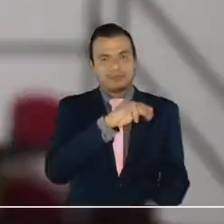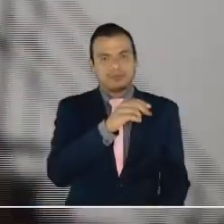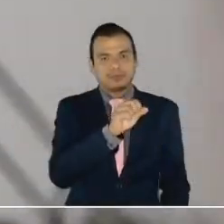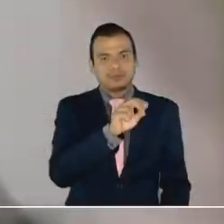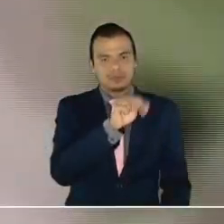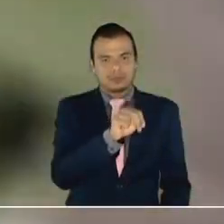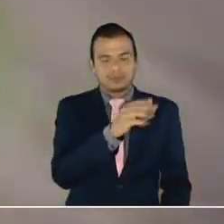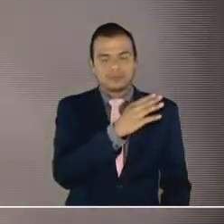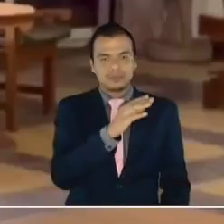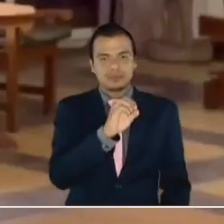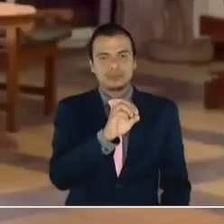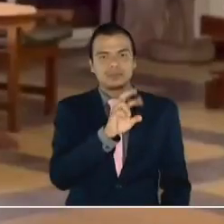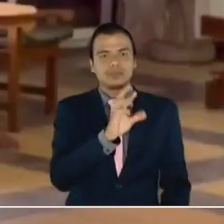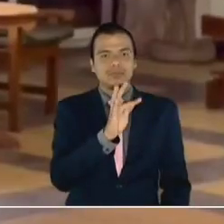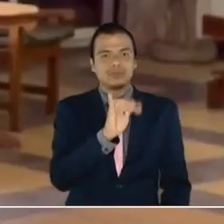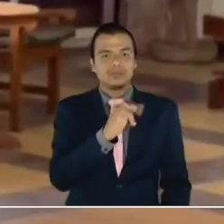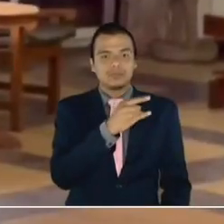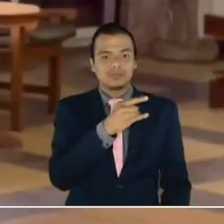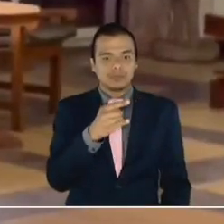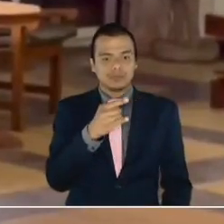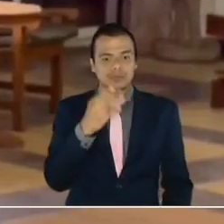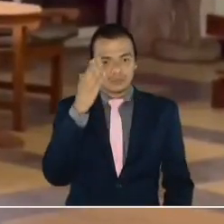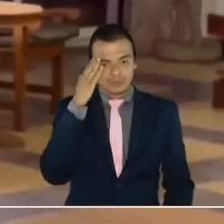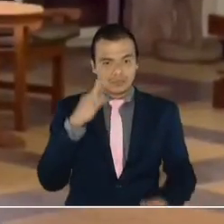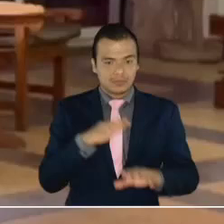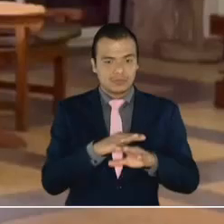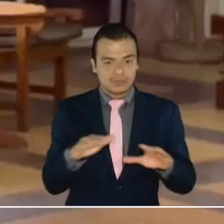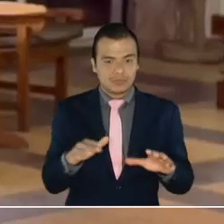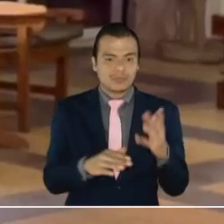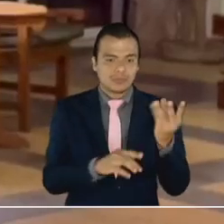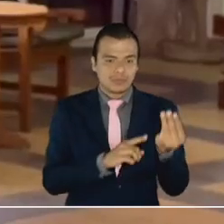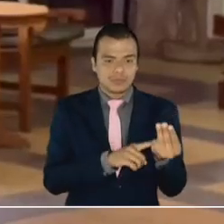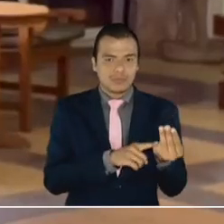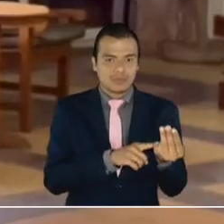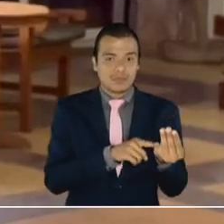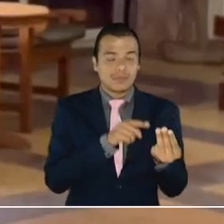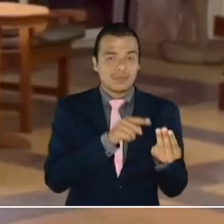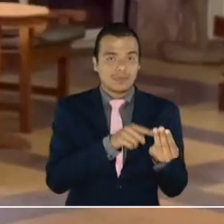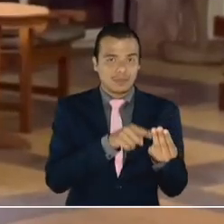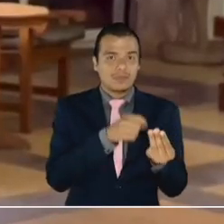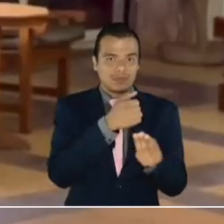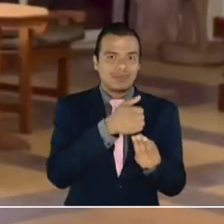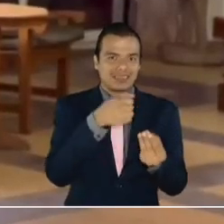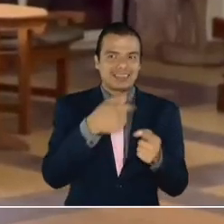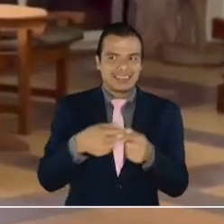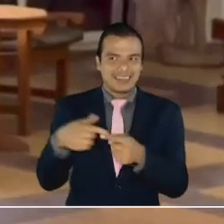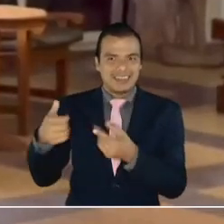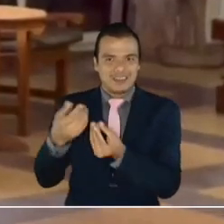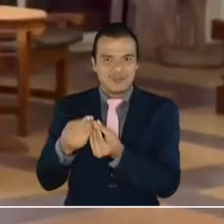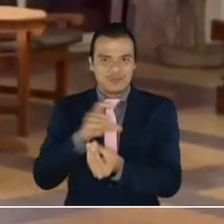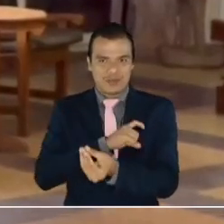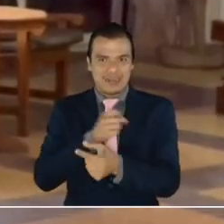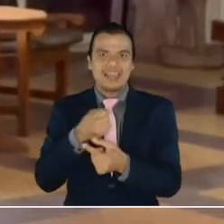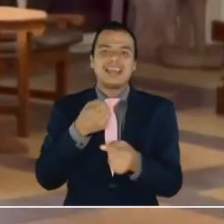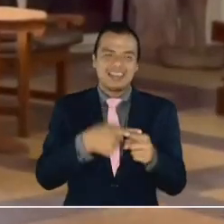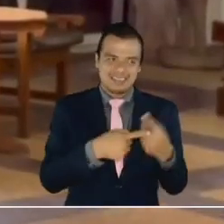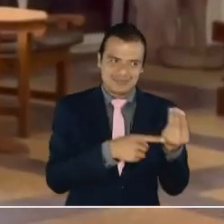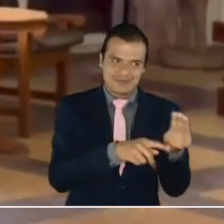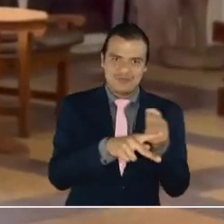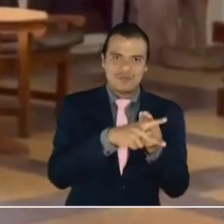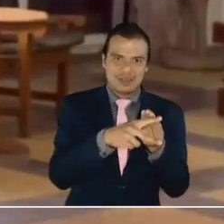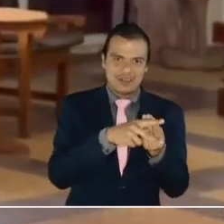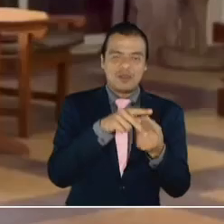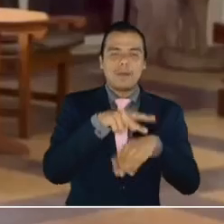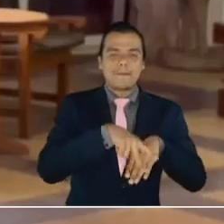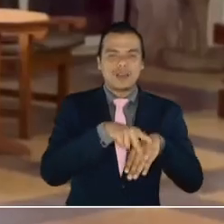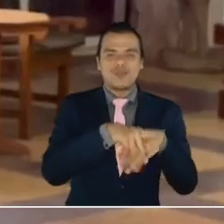2023. Alianza es un equipo que juega bien, yo sé que sale a presionarlo, recortarle esos espacios para poder hacerle la presión arriba y bueno, en el momento que tengamos